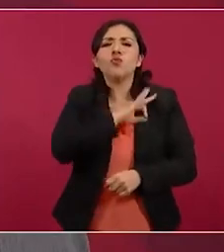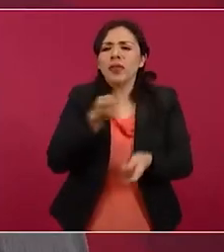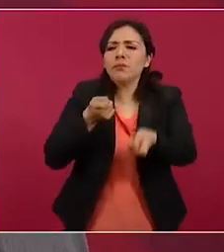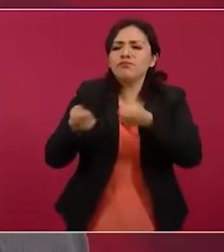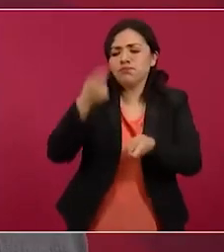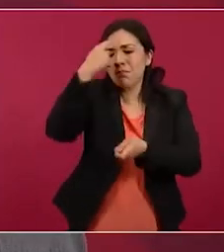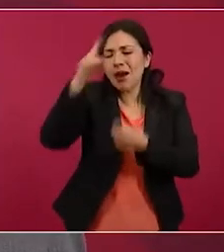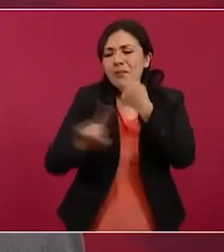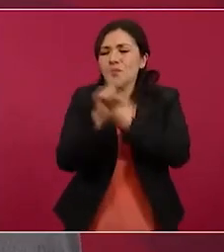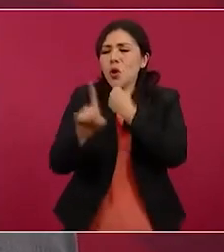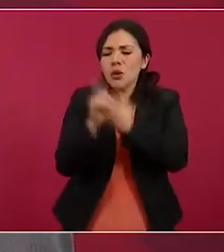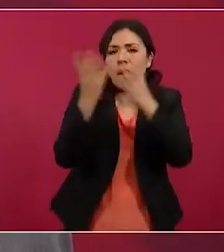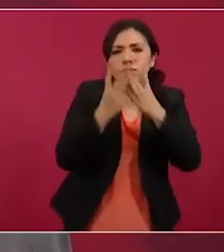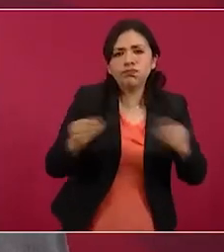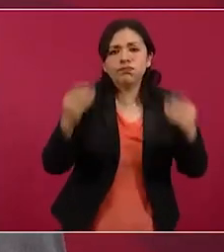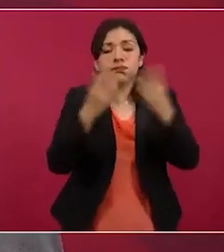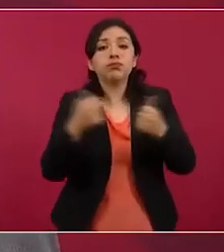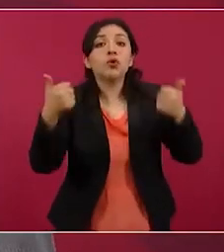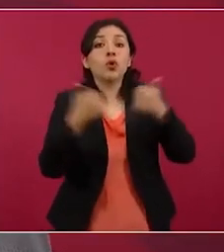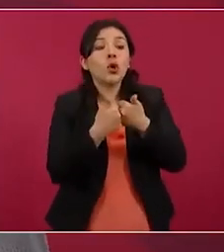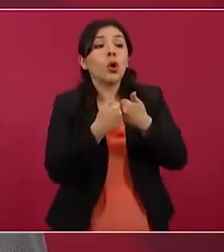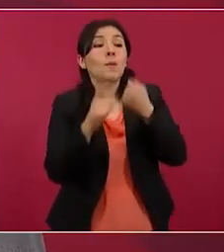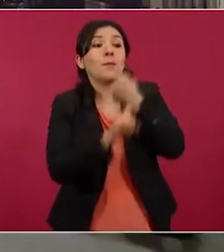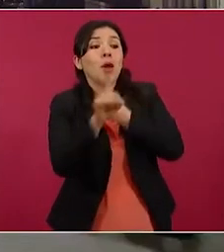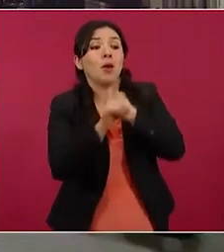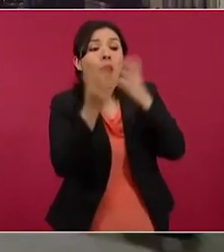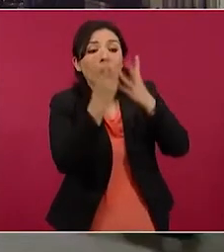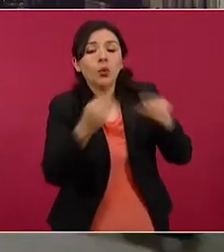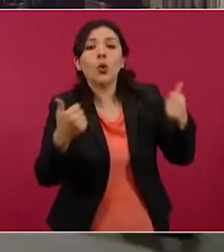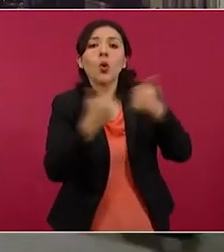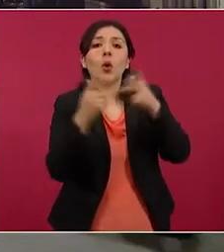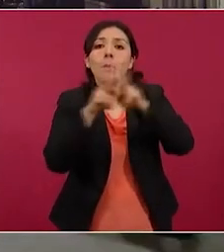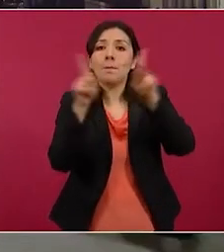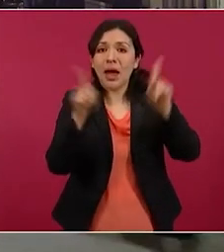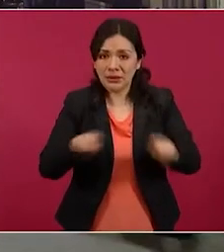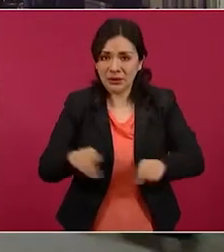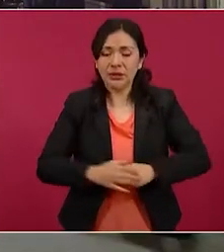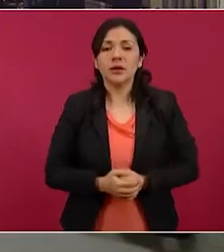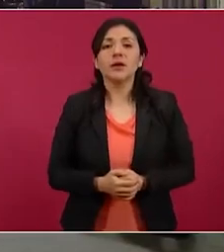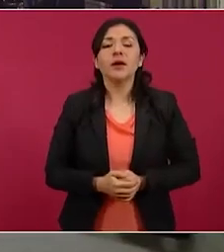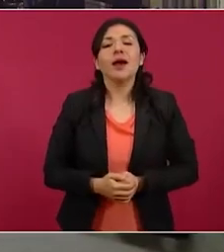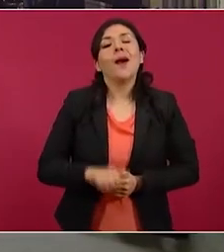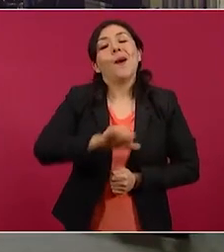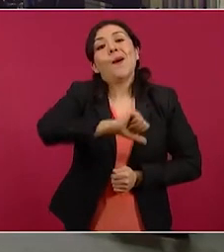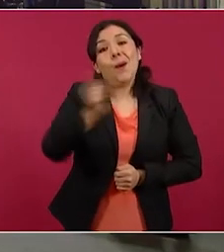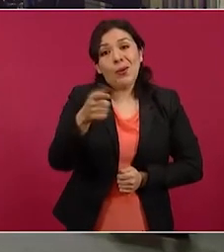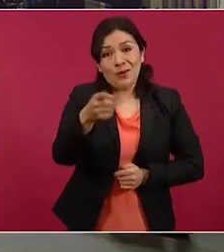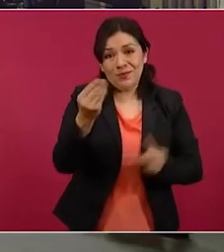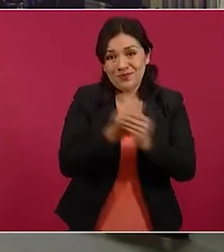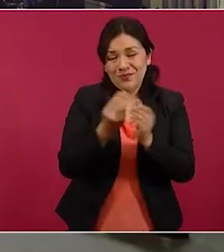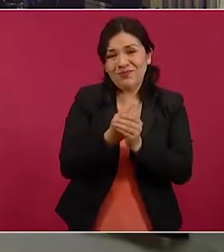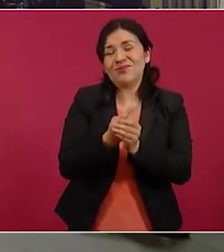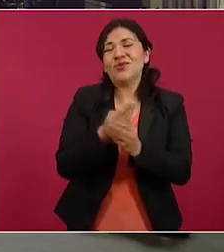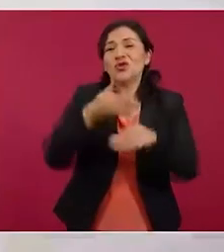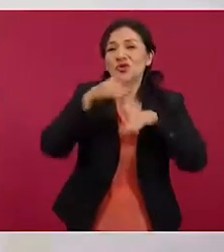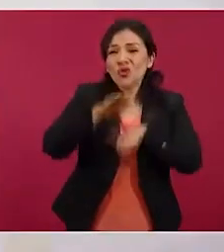solución pacífica de las controversias. Acerca de los efectos